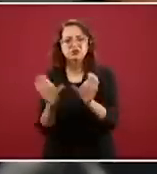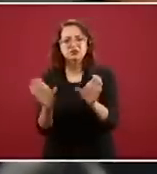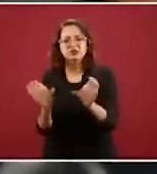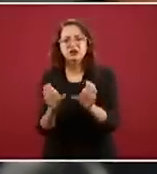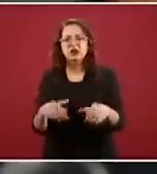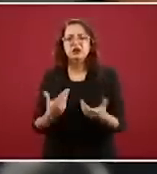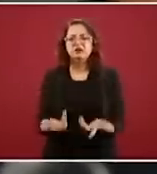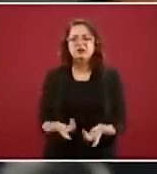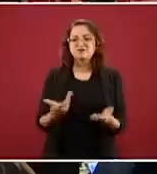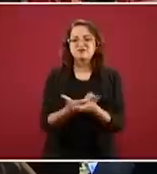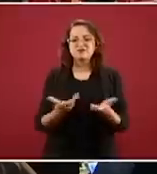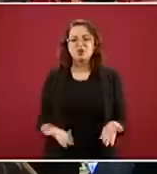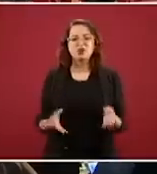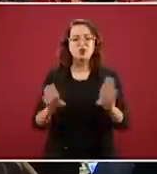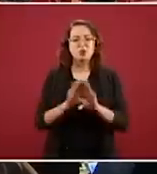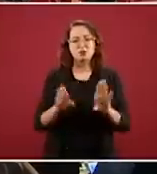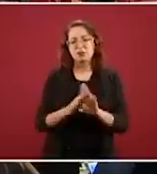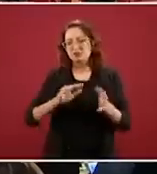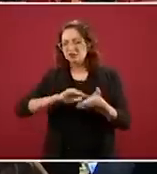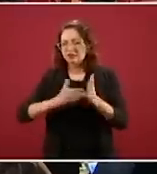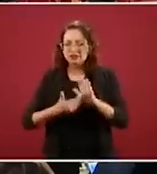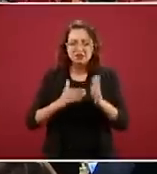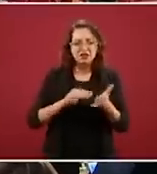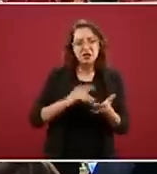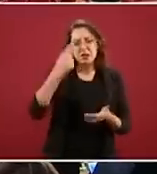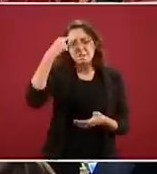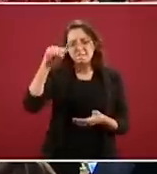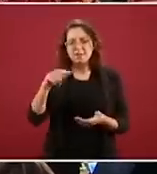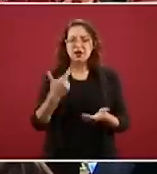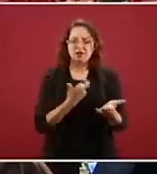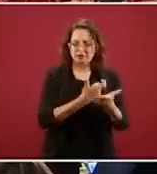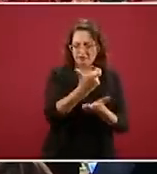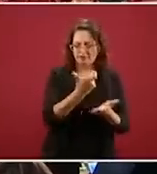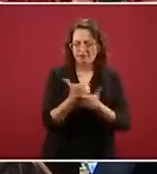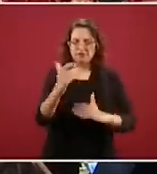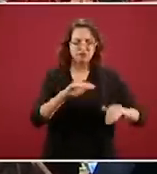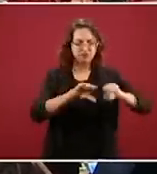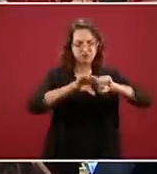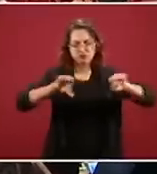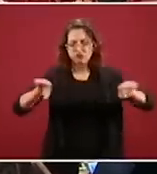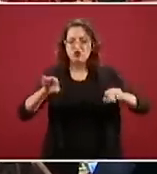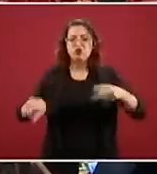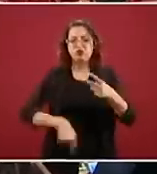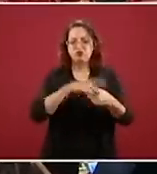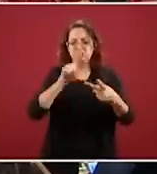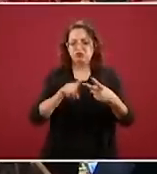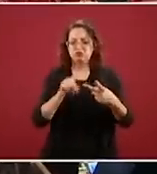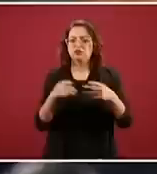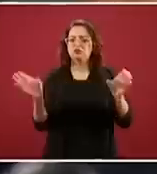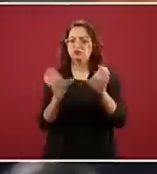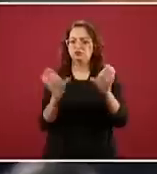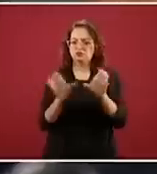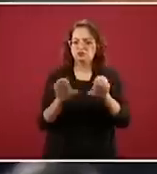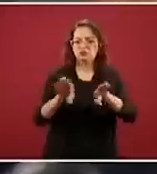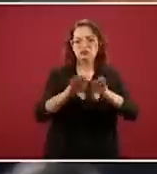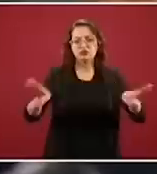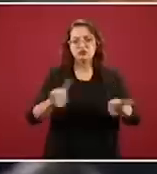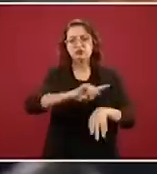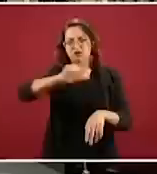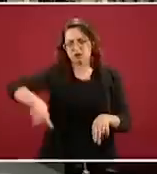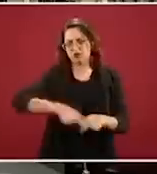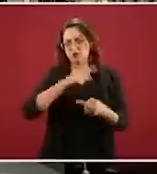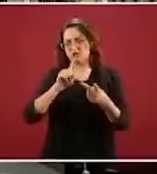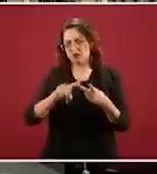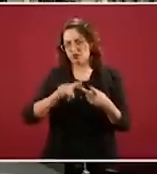sentido, ¿cuáles serían las estrategias del gobierno, primero, para equilibrar los salarios y, segundo, para lograr una certificación? Y si me permite, le hago una segunda